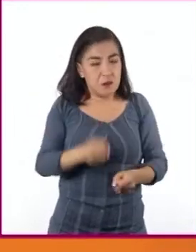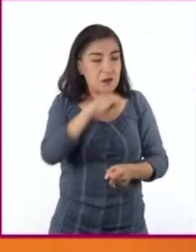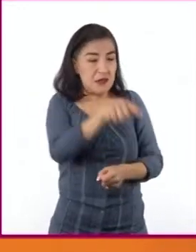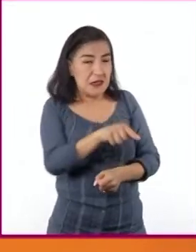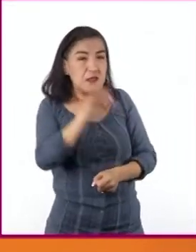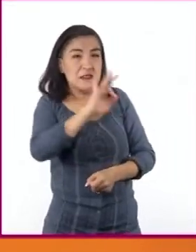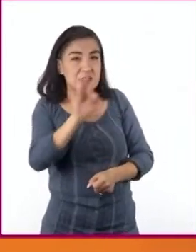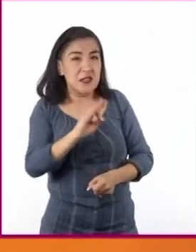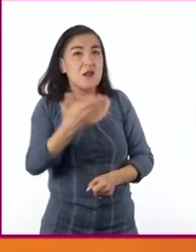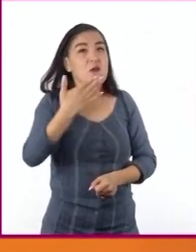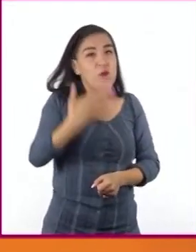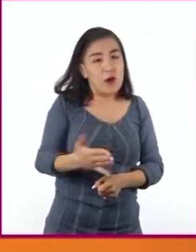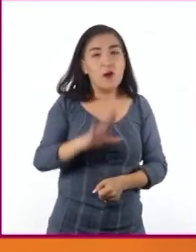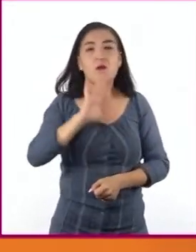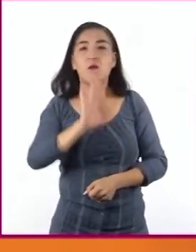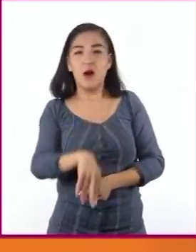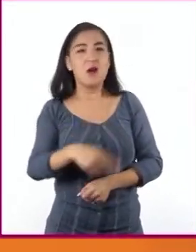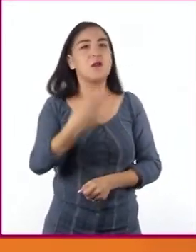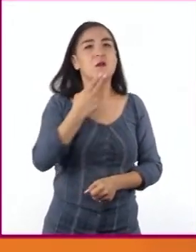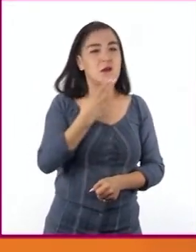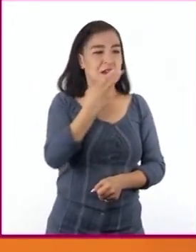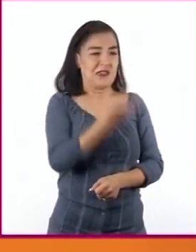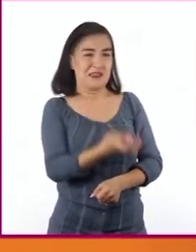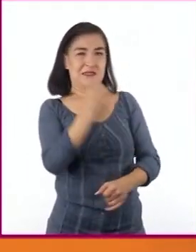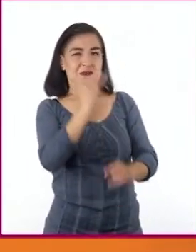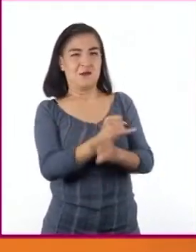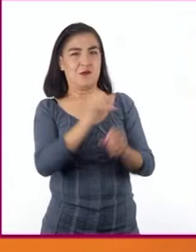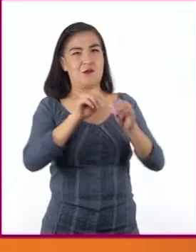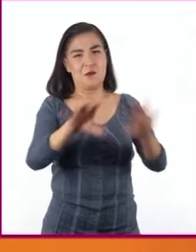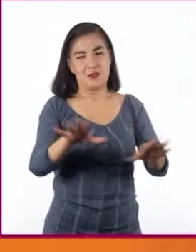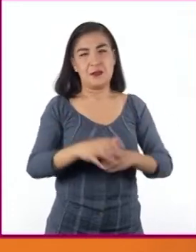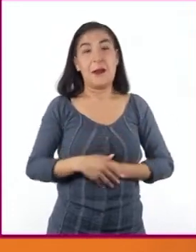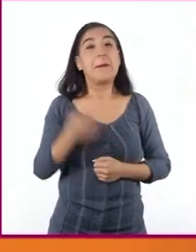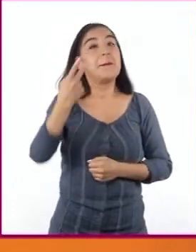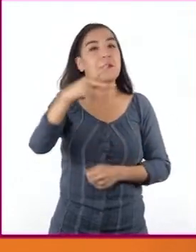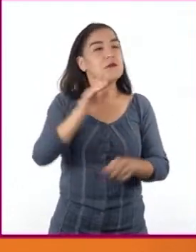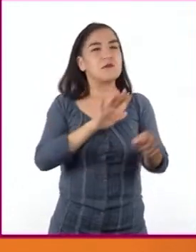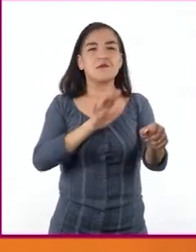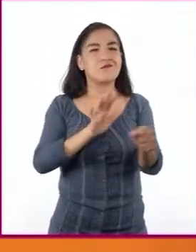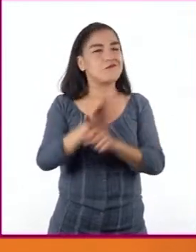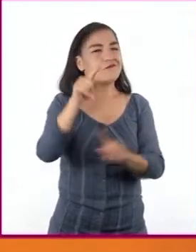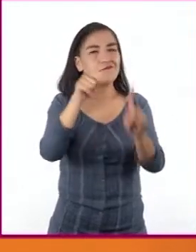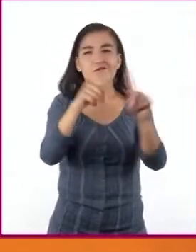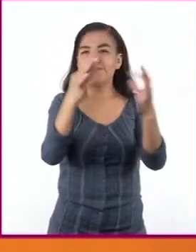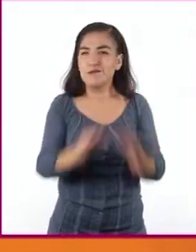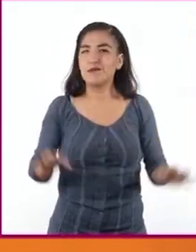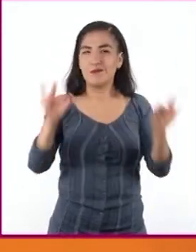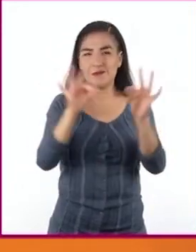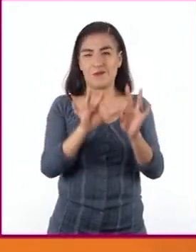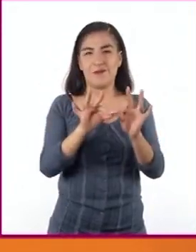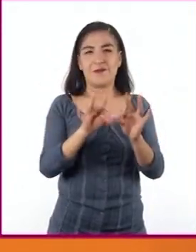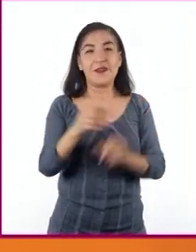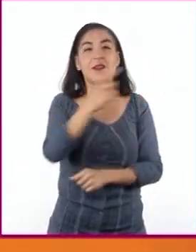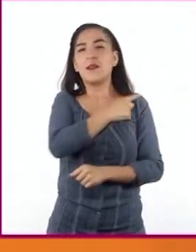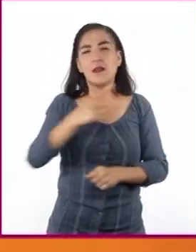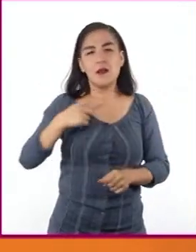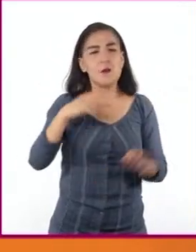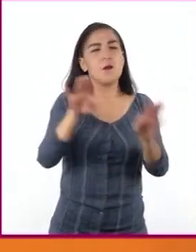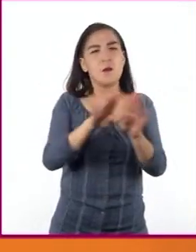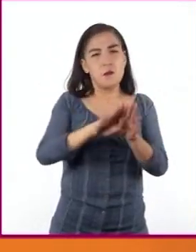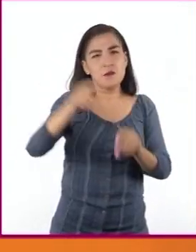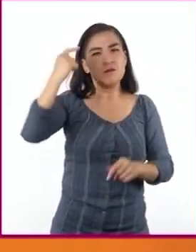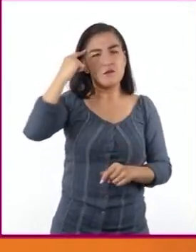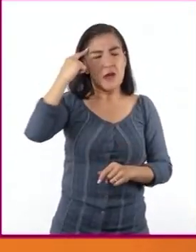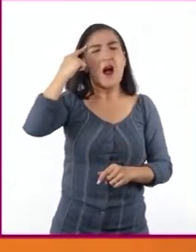pueden hacer uso o no de la información, pero sobre todo, si asumirán esas ideas